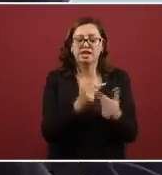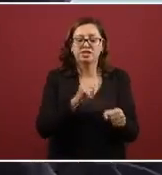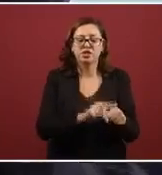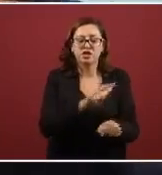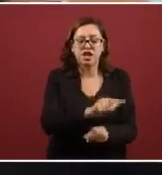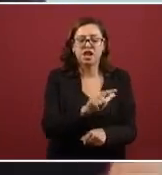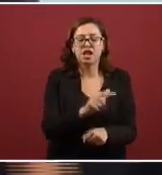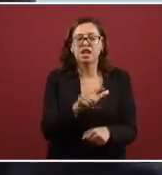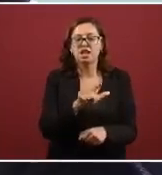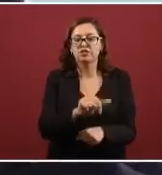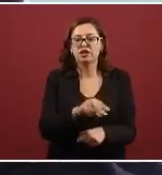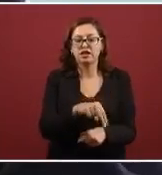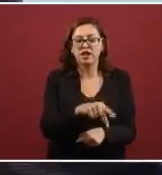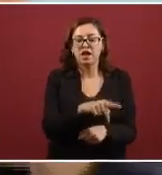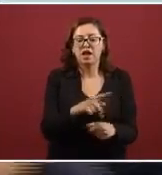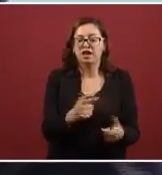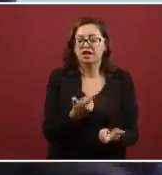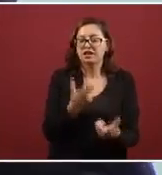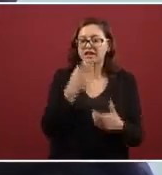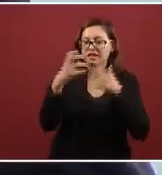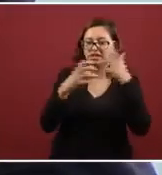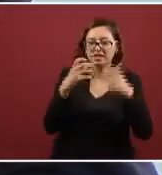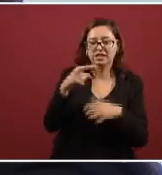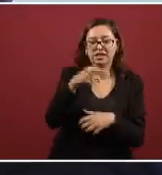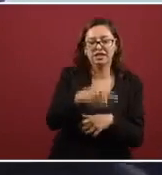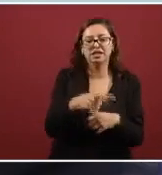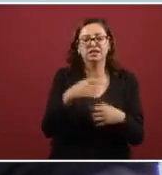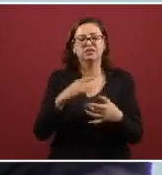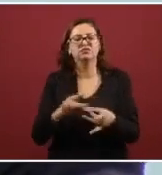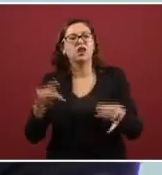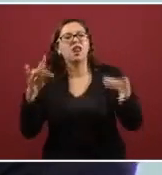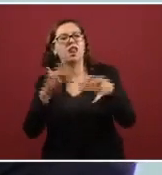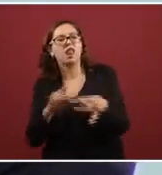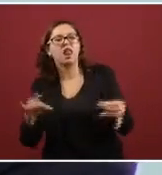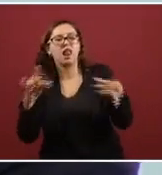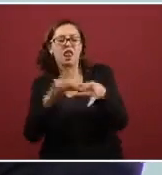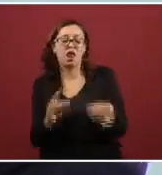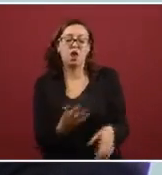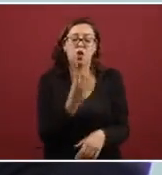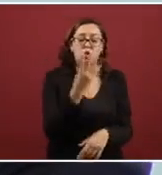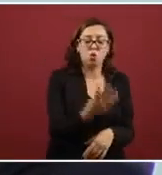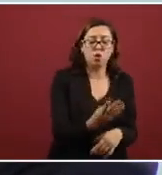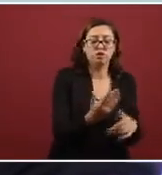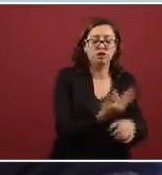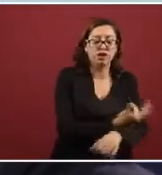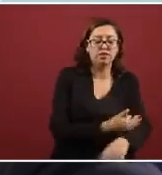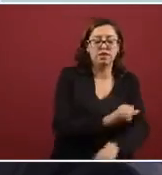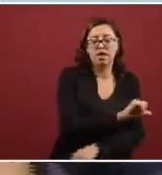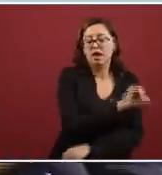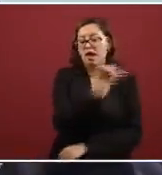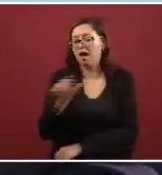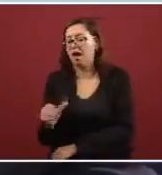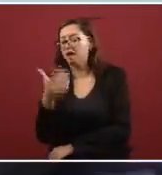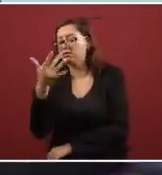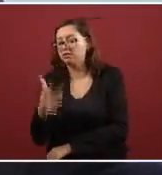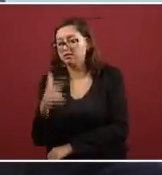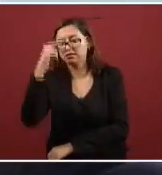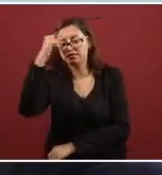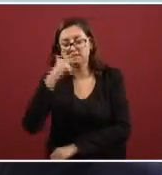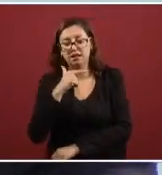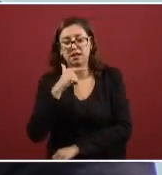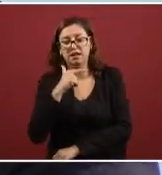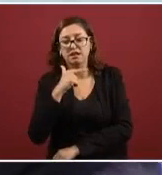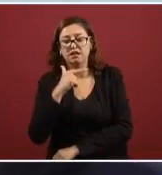Que el orden en el que se van a presentar desde las 4 de la tarde y hasta cerca de las 10 de la noche, pues no sea a partir